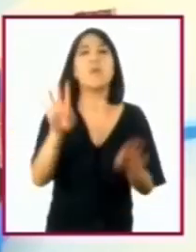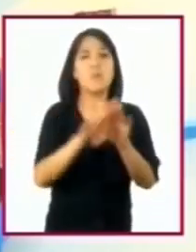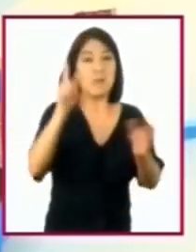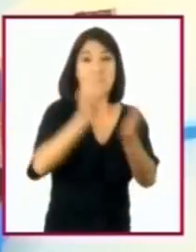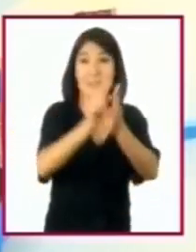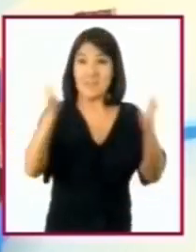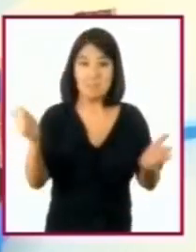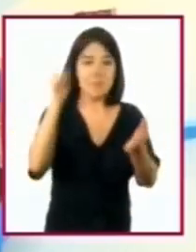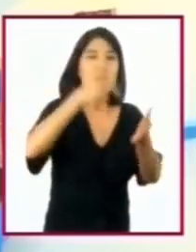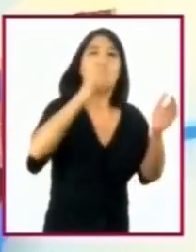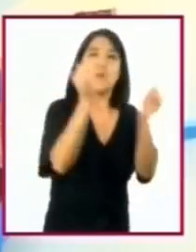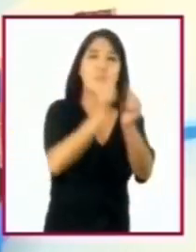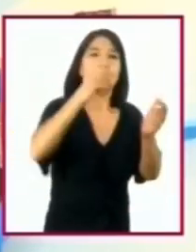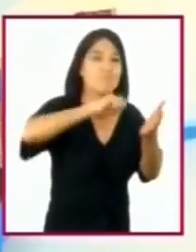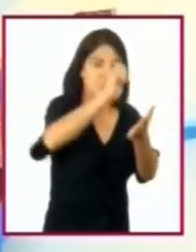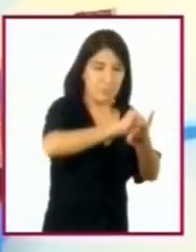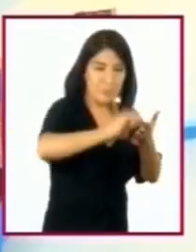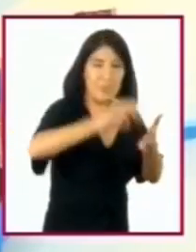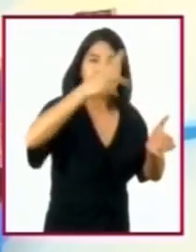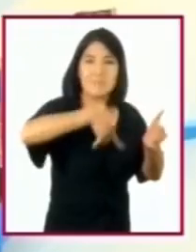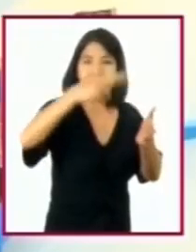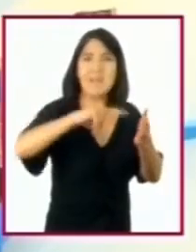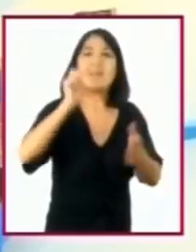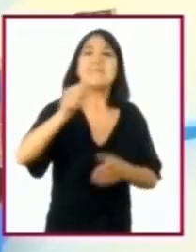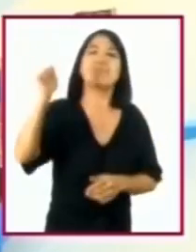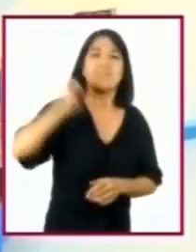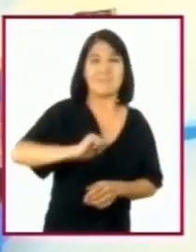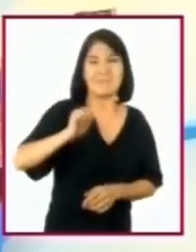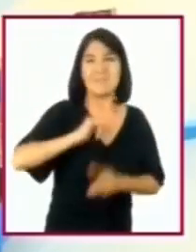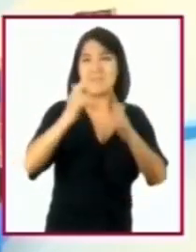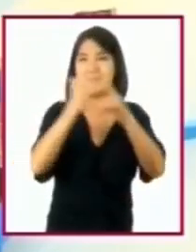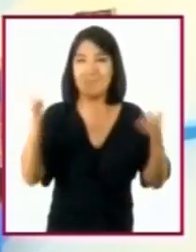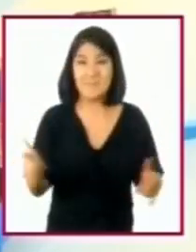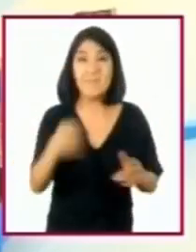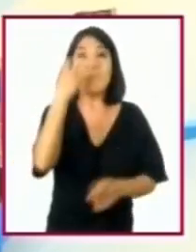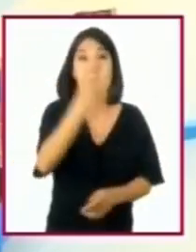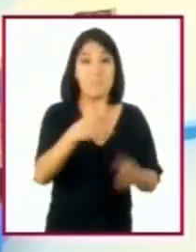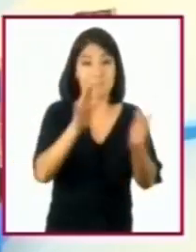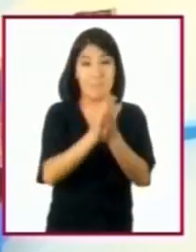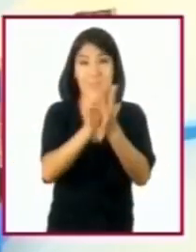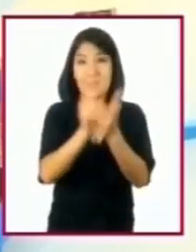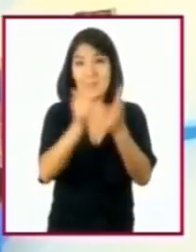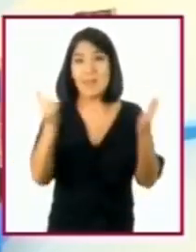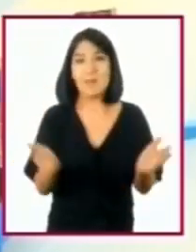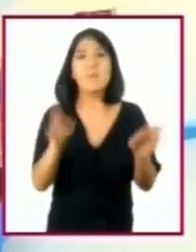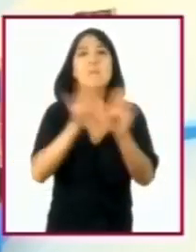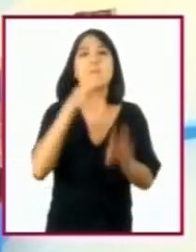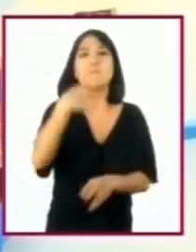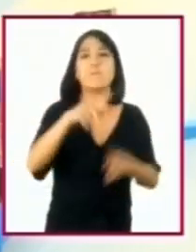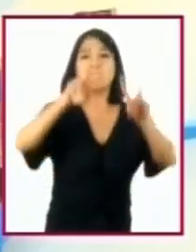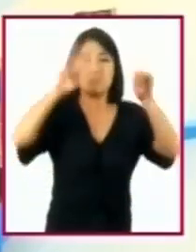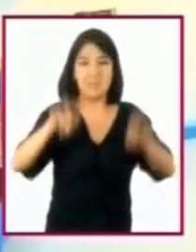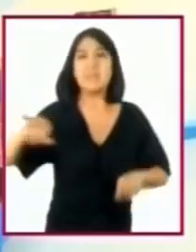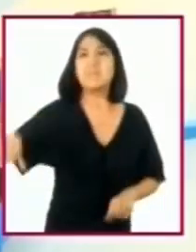se plasmaron parte del acontecer. Estos documentos dan cuenta de los temas de